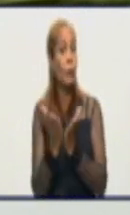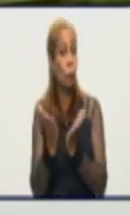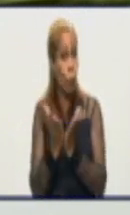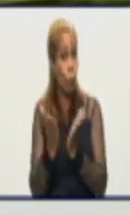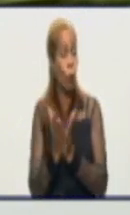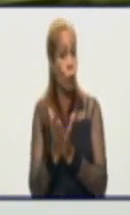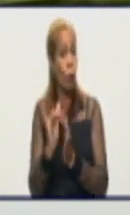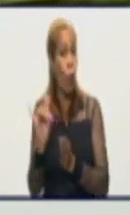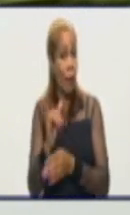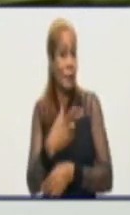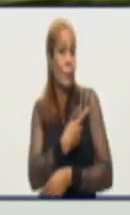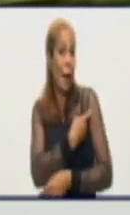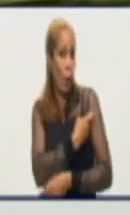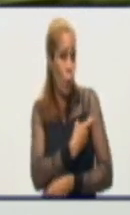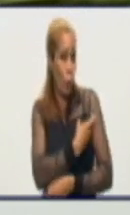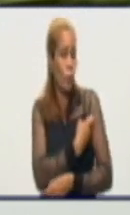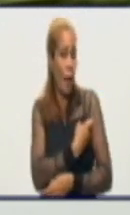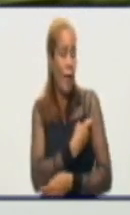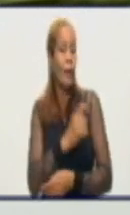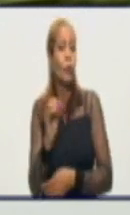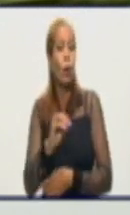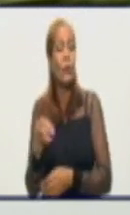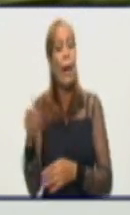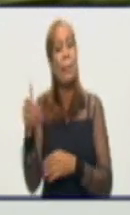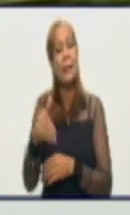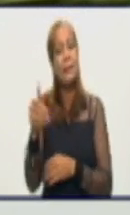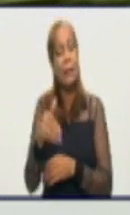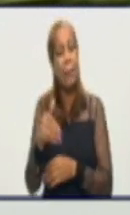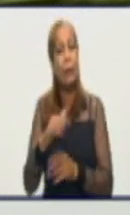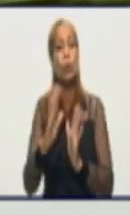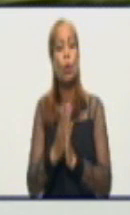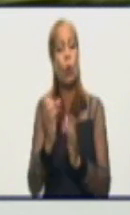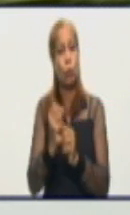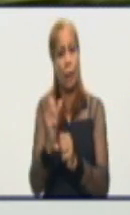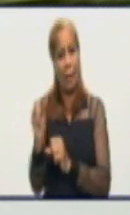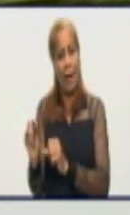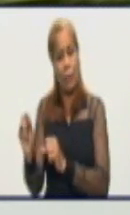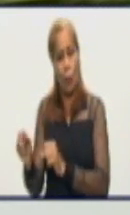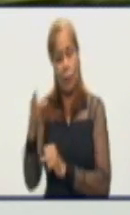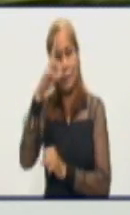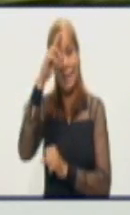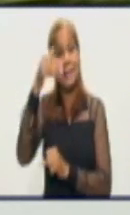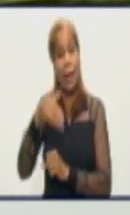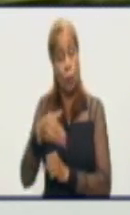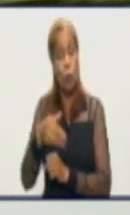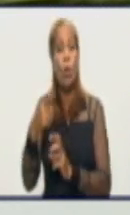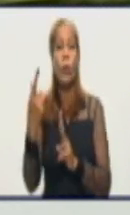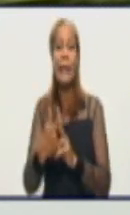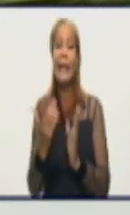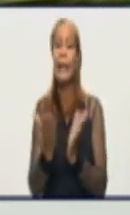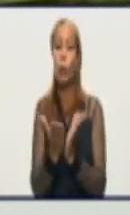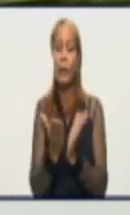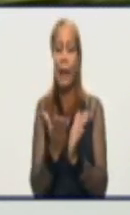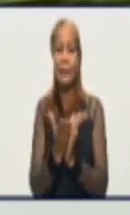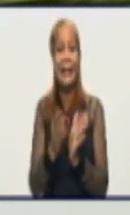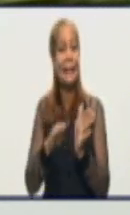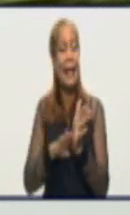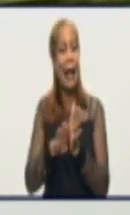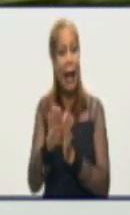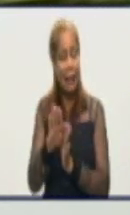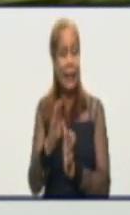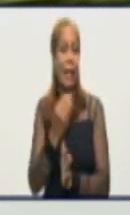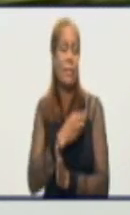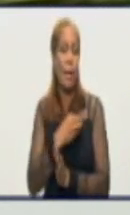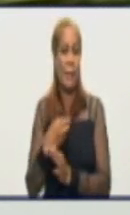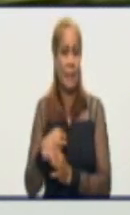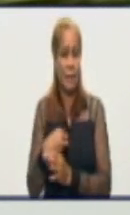los cuales han participado trabajadores de la salud pública, estudiantes de la carrera de medicina y también